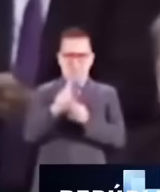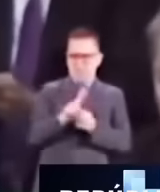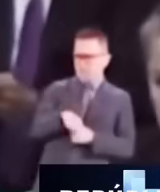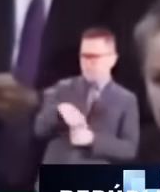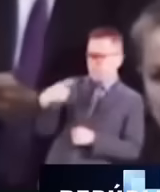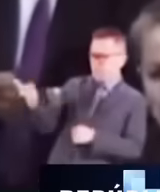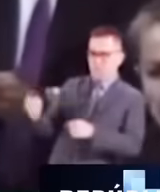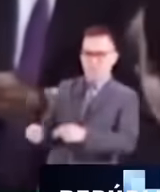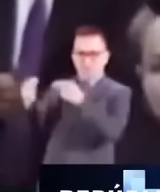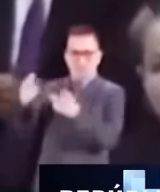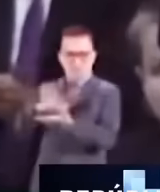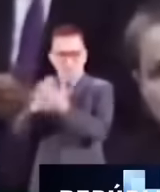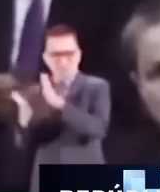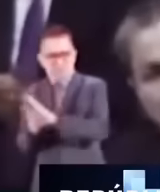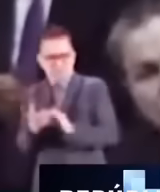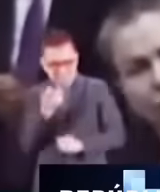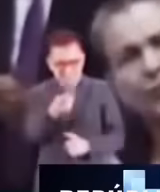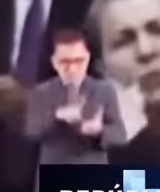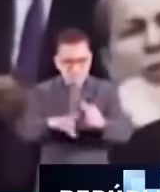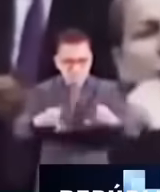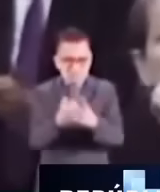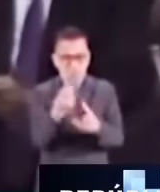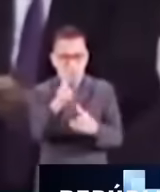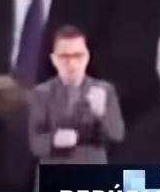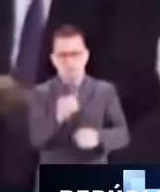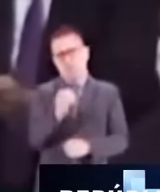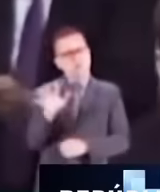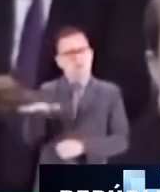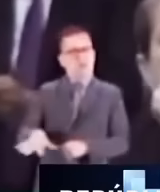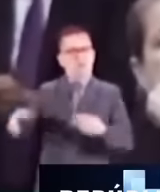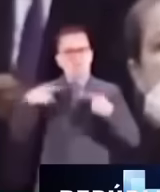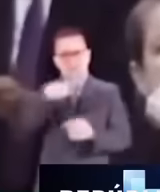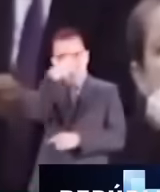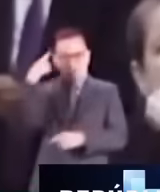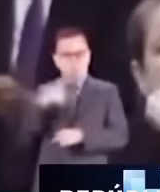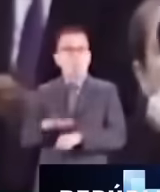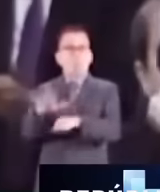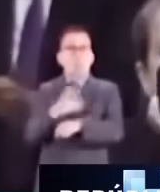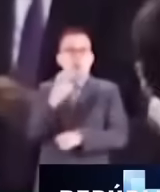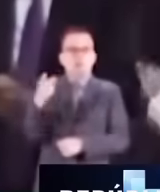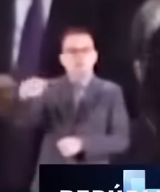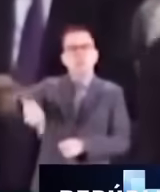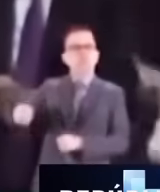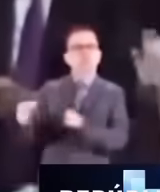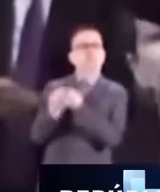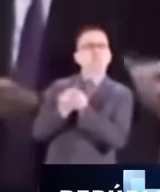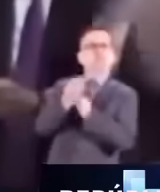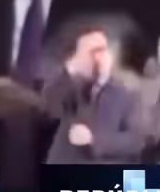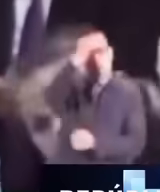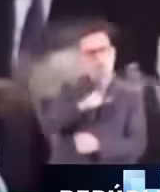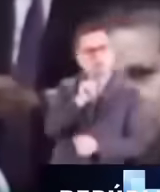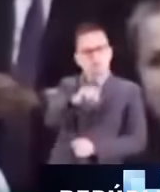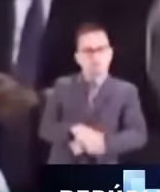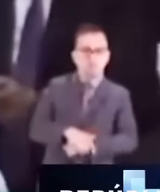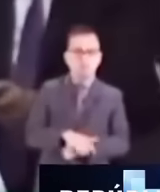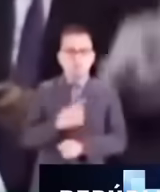Poder Judicial. Por eso respalda esta reforma y nosotros no vamos a